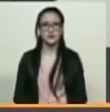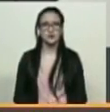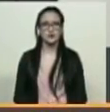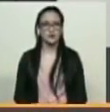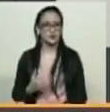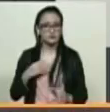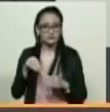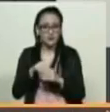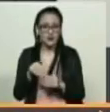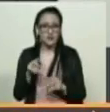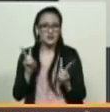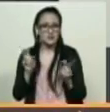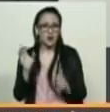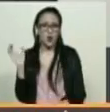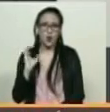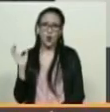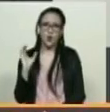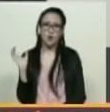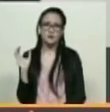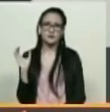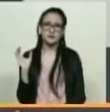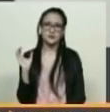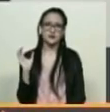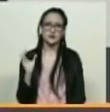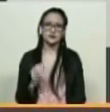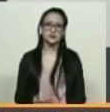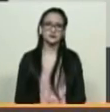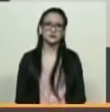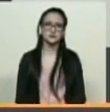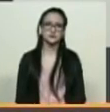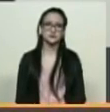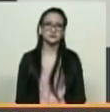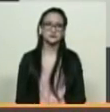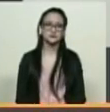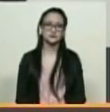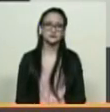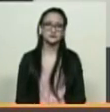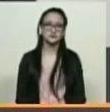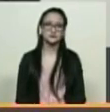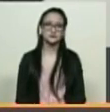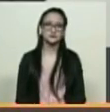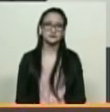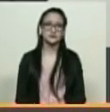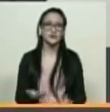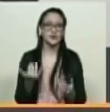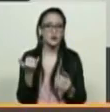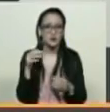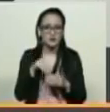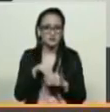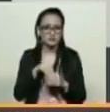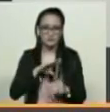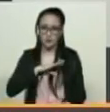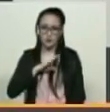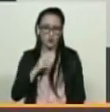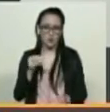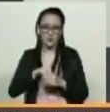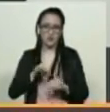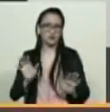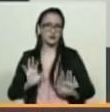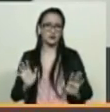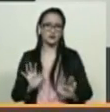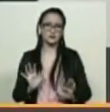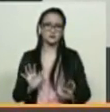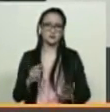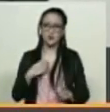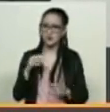de Colombia. No nos metemos. Lo único que pedimos es que no se metan en los asuntos nuestros. No nos metemos en los